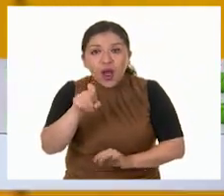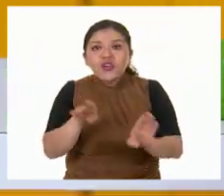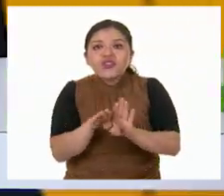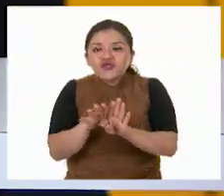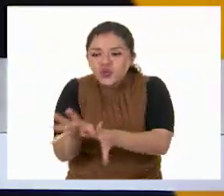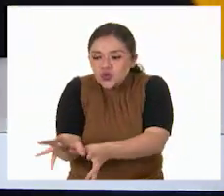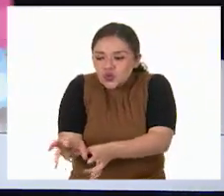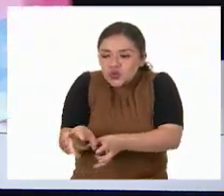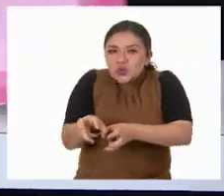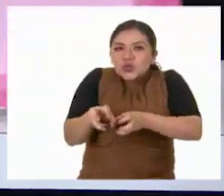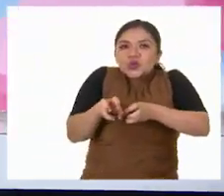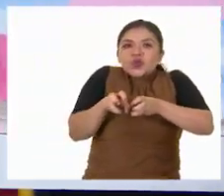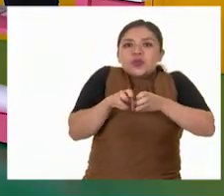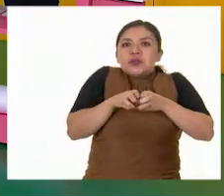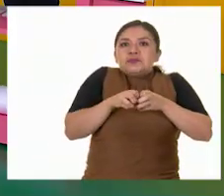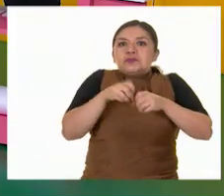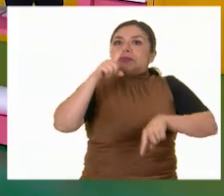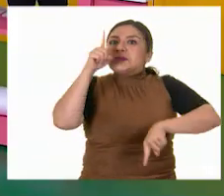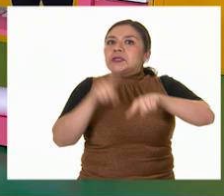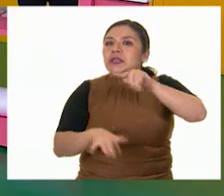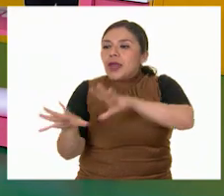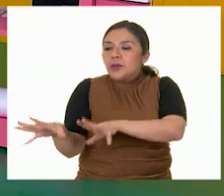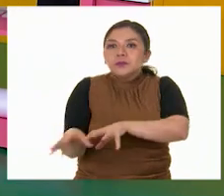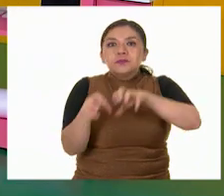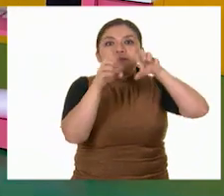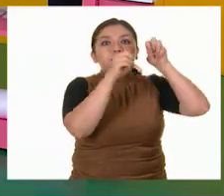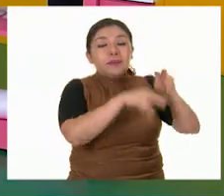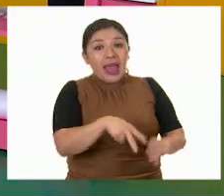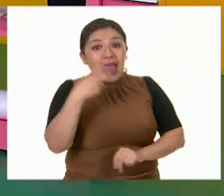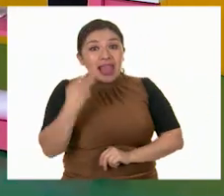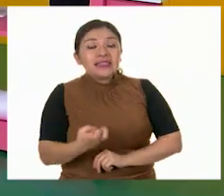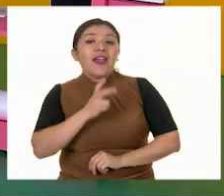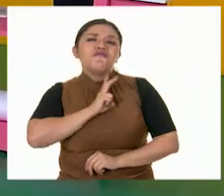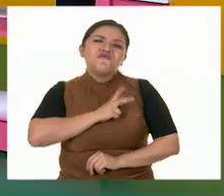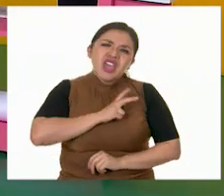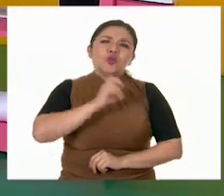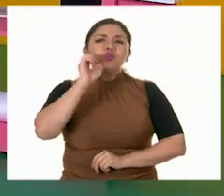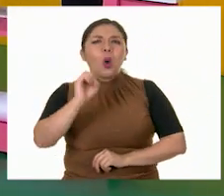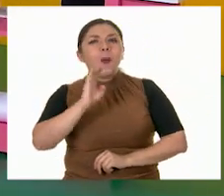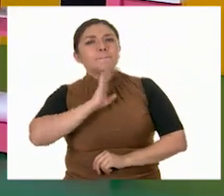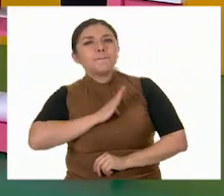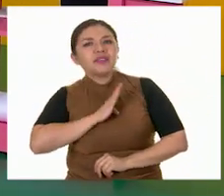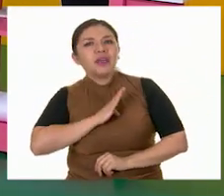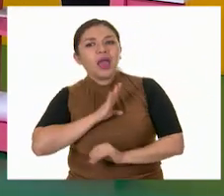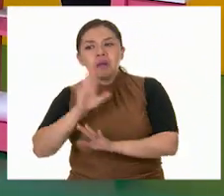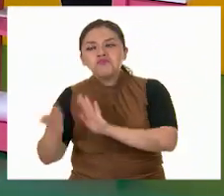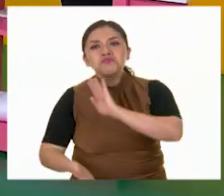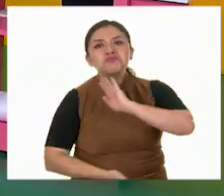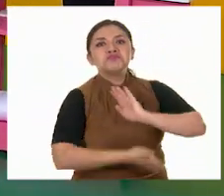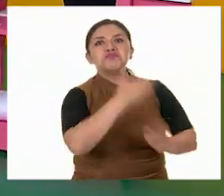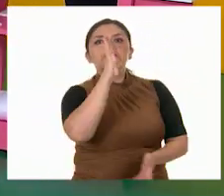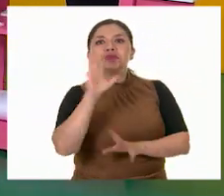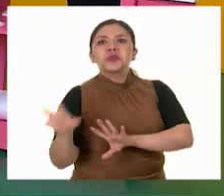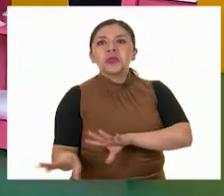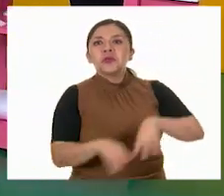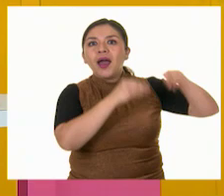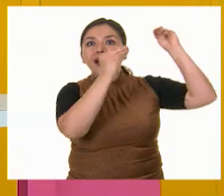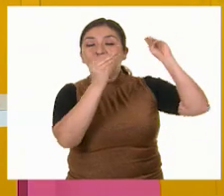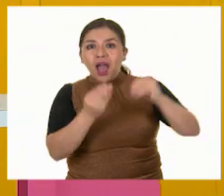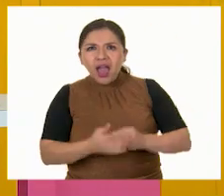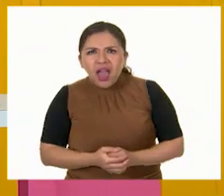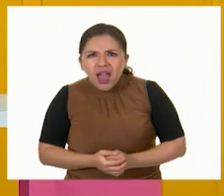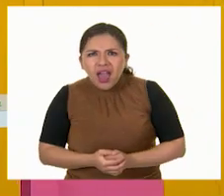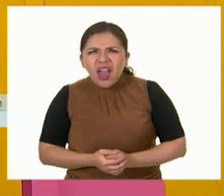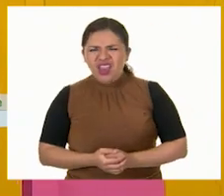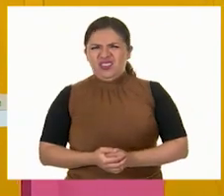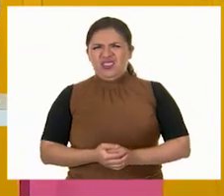jalar y se la van a llevar. Y entonces ese virus o esa bacteria se va. Ah, a ver,